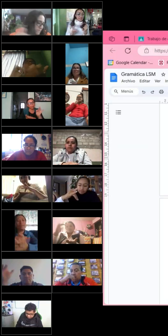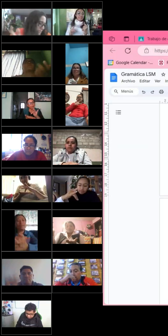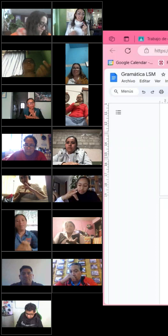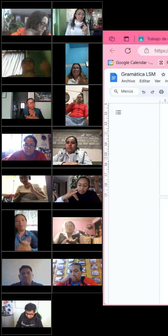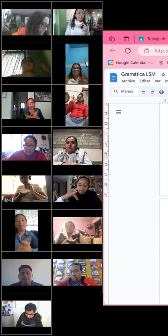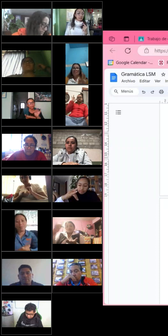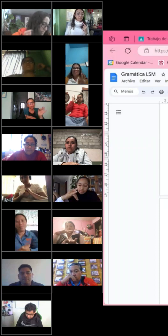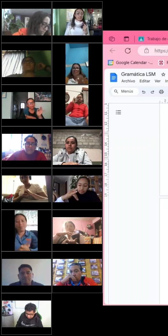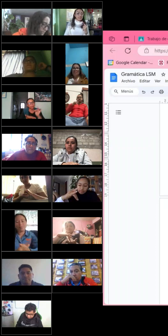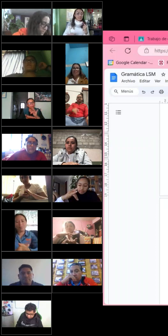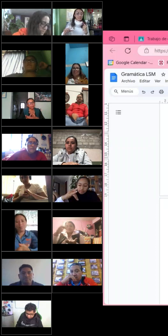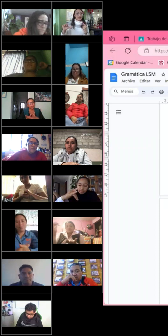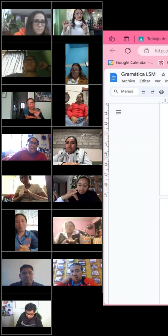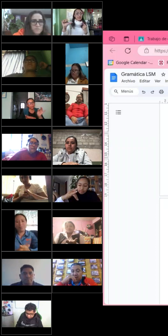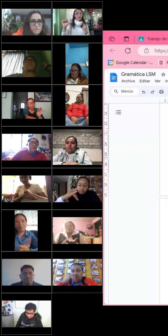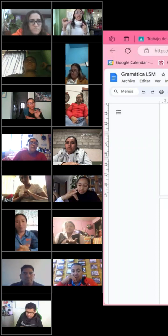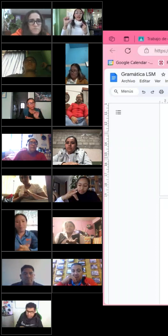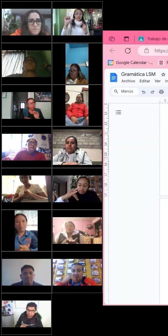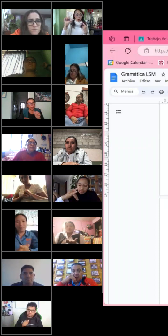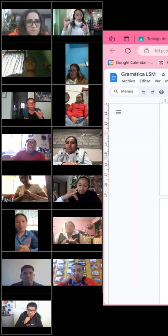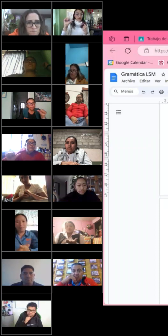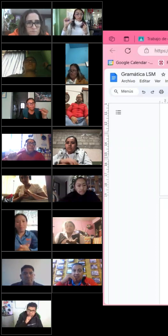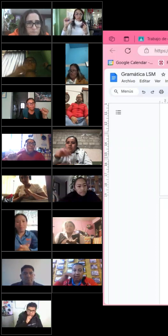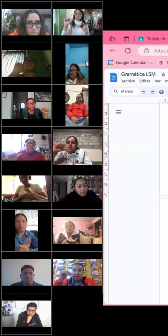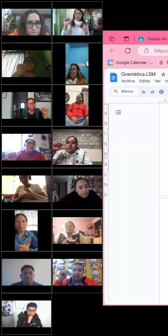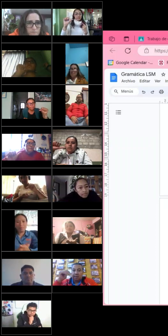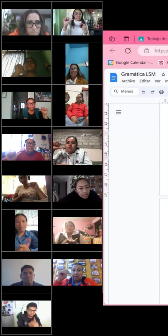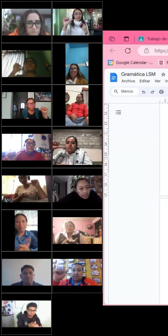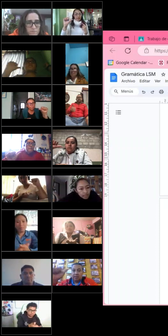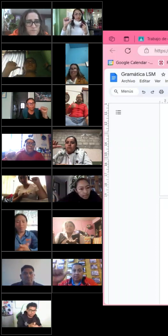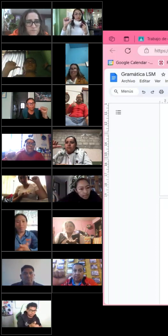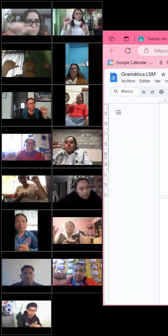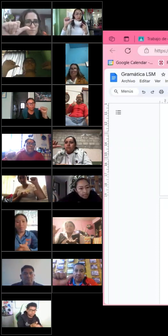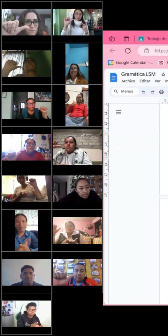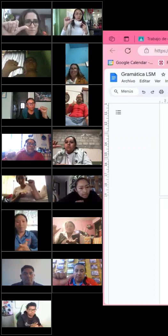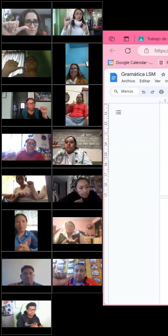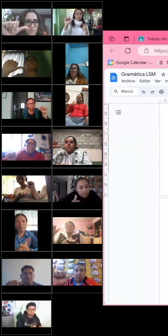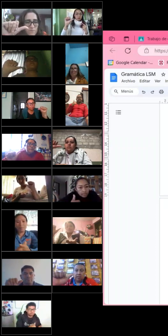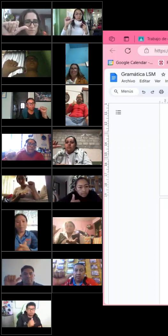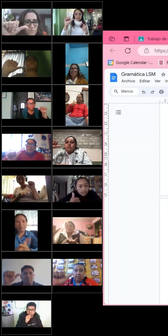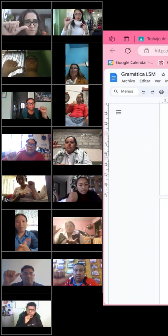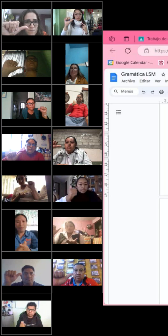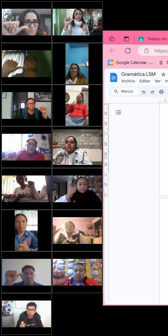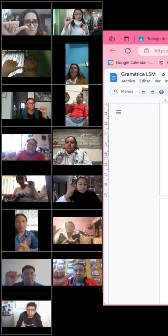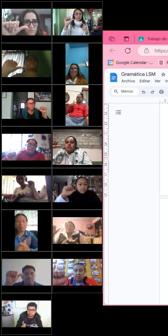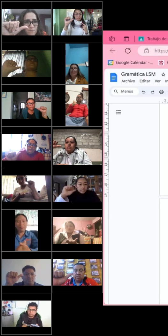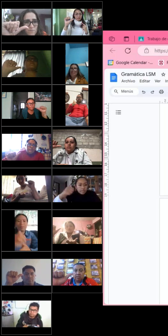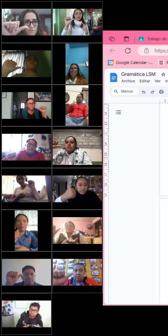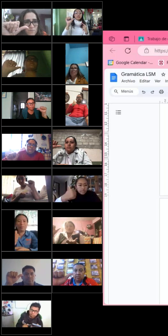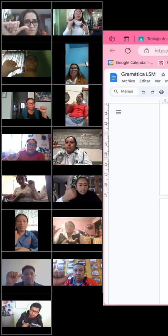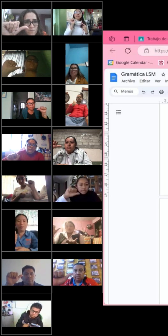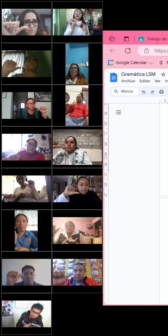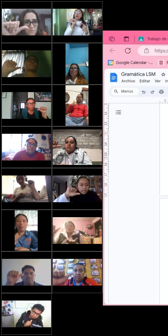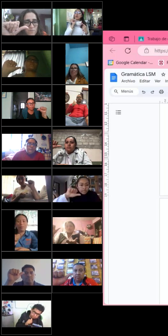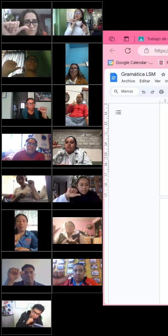La seña de nada también es general. Configuración con la letra A, pero nosotros no empezamos con la letra